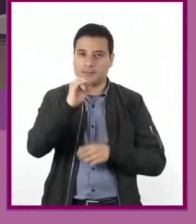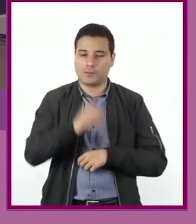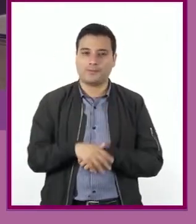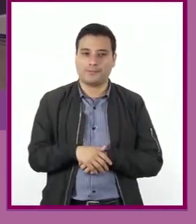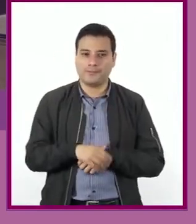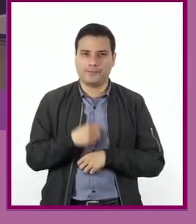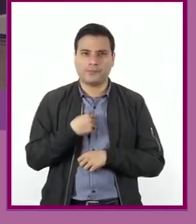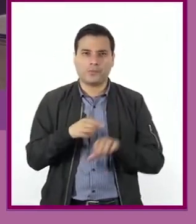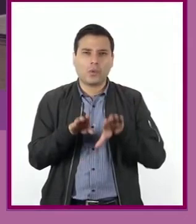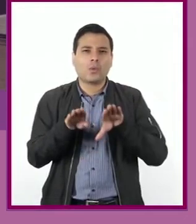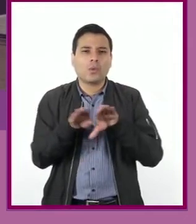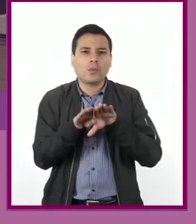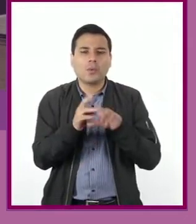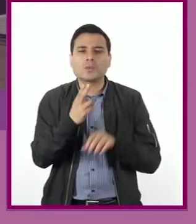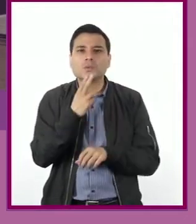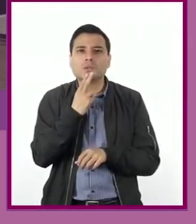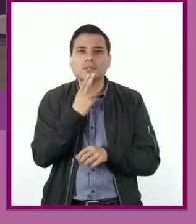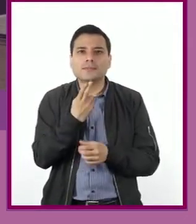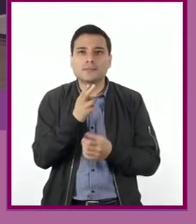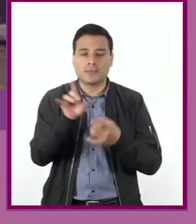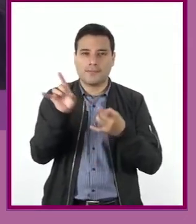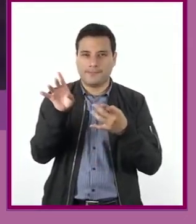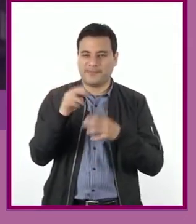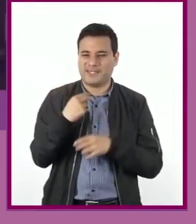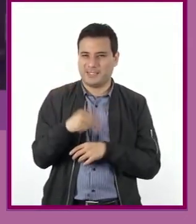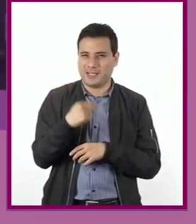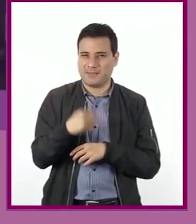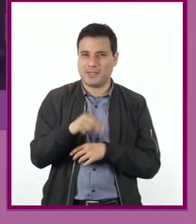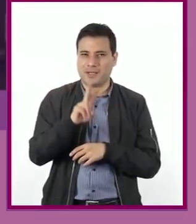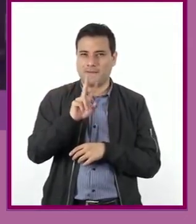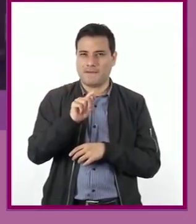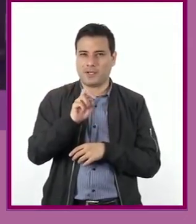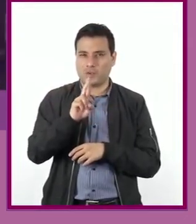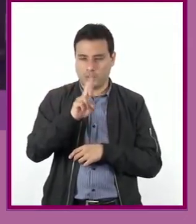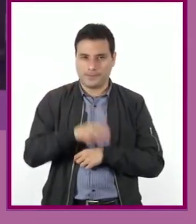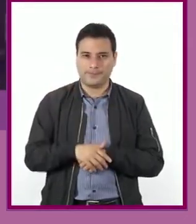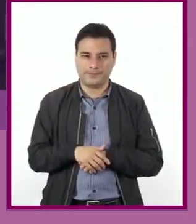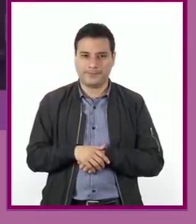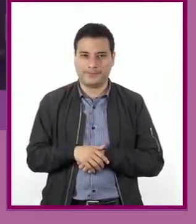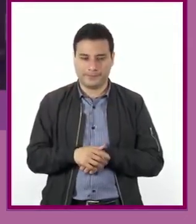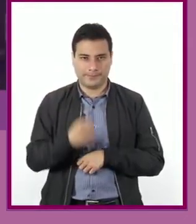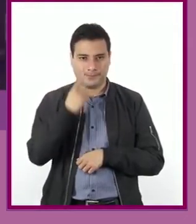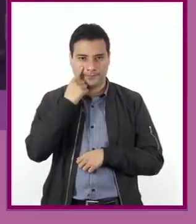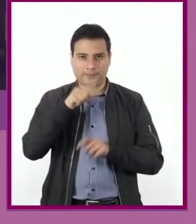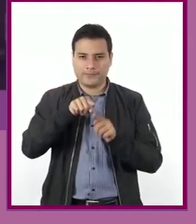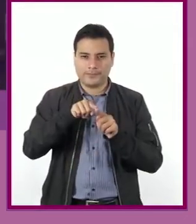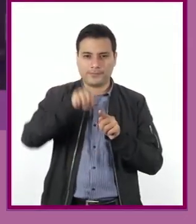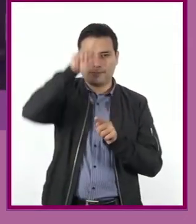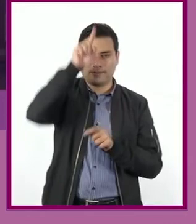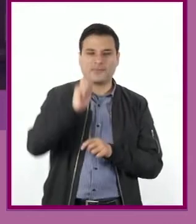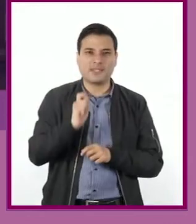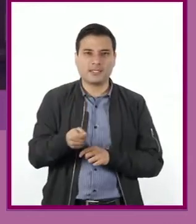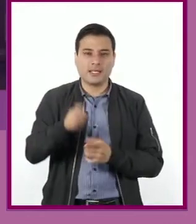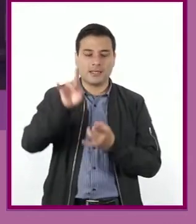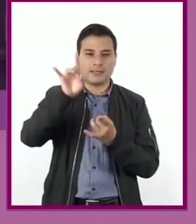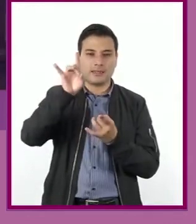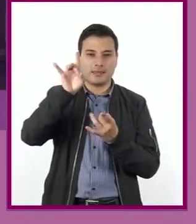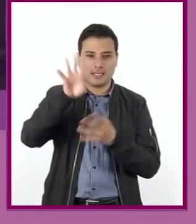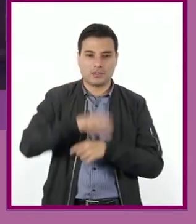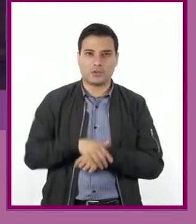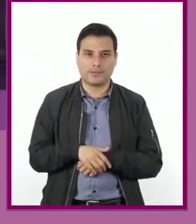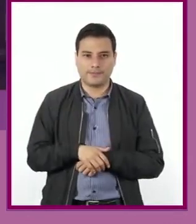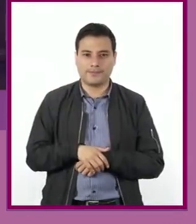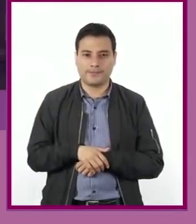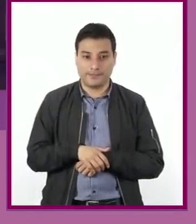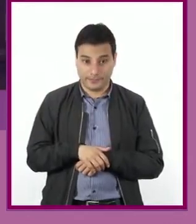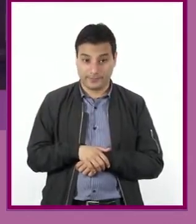fuerza, usamos flechas a las que denominamos vectores. El segmento de recta indica la dirección, el extremo acabado en punta el